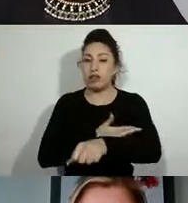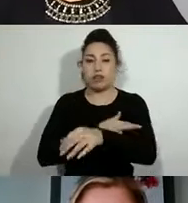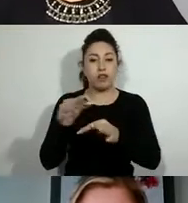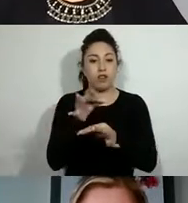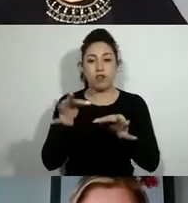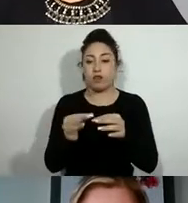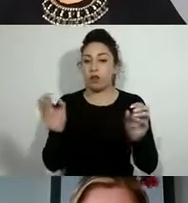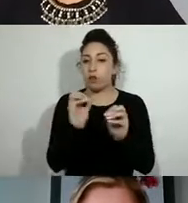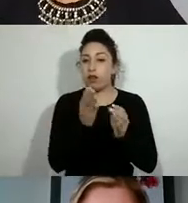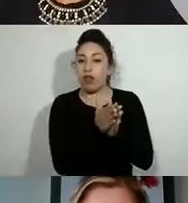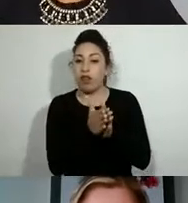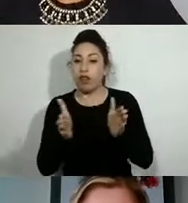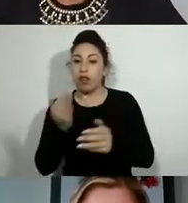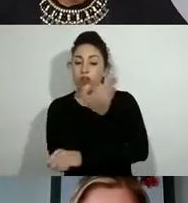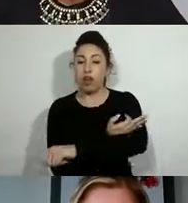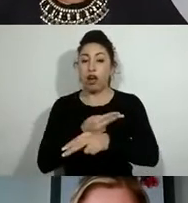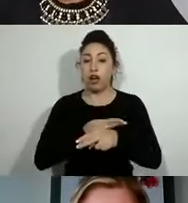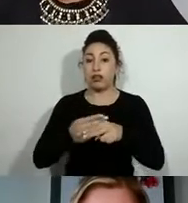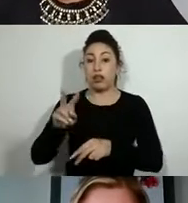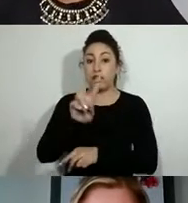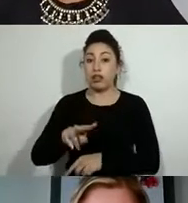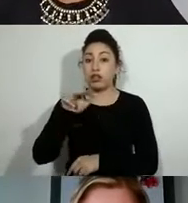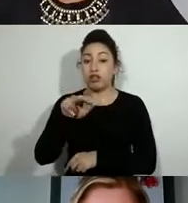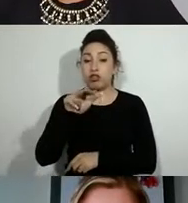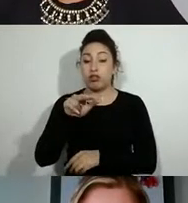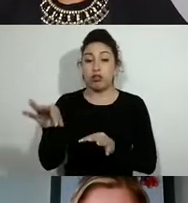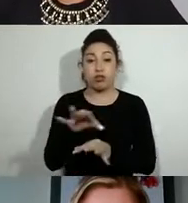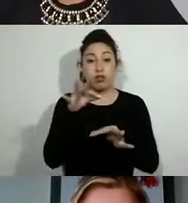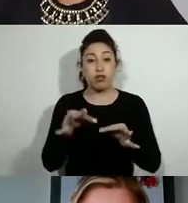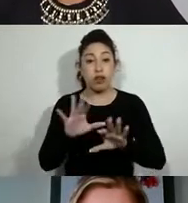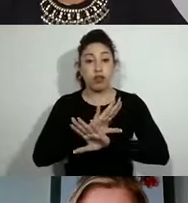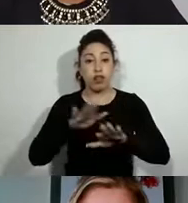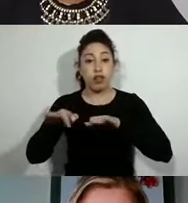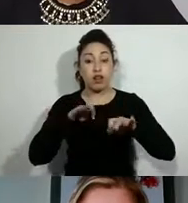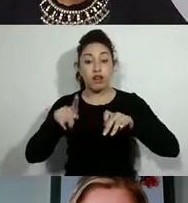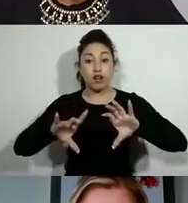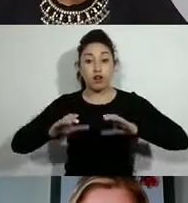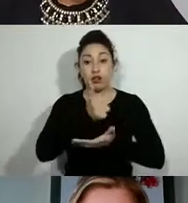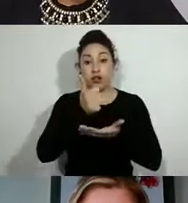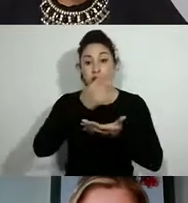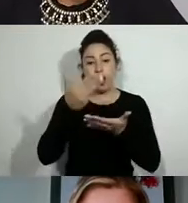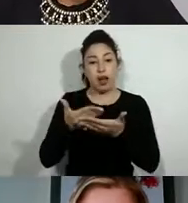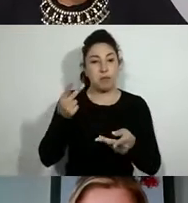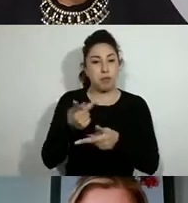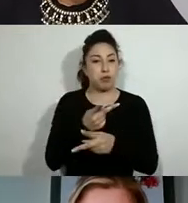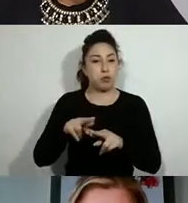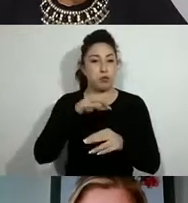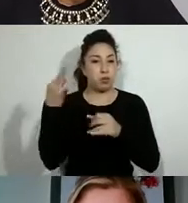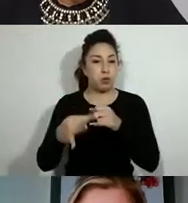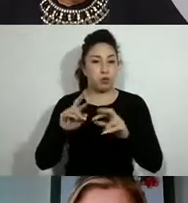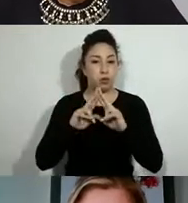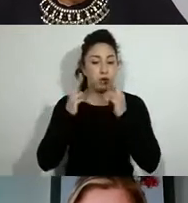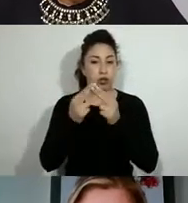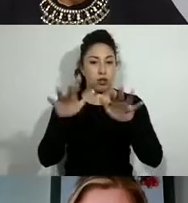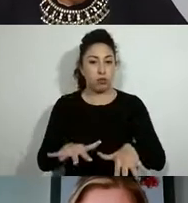18, una vez agotados los asuntos del Congreso en la última sesión de pleno que tuvo